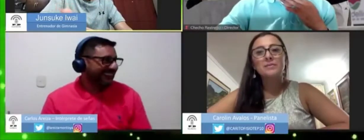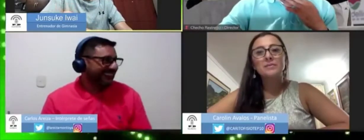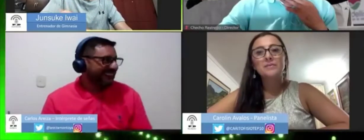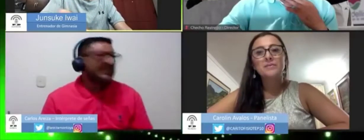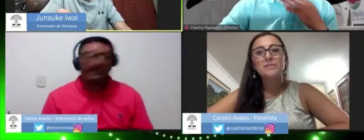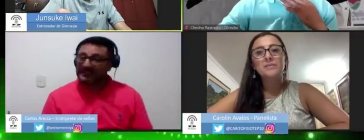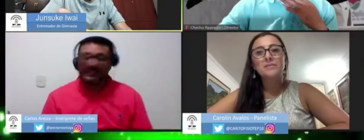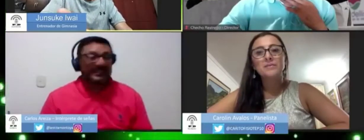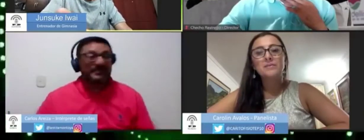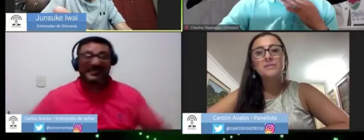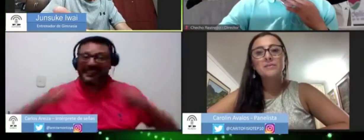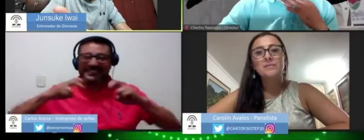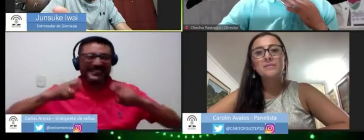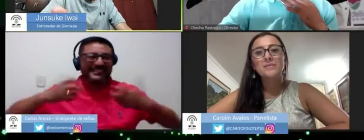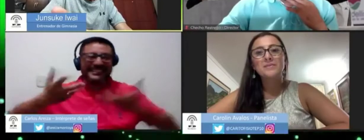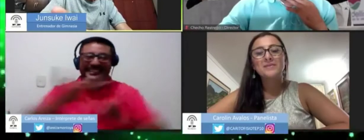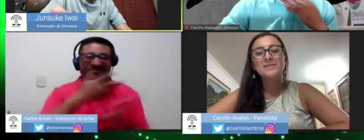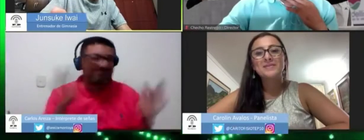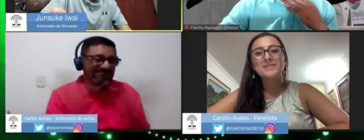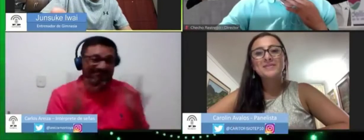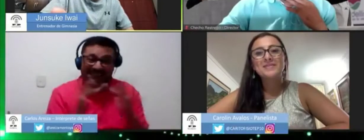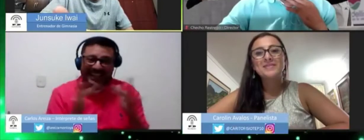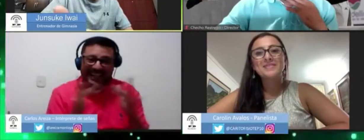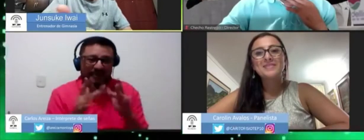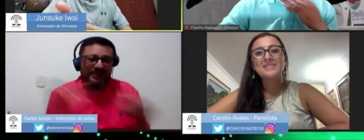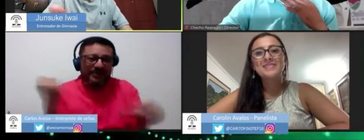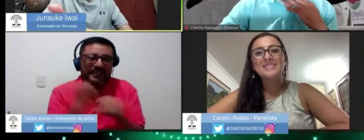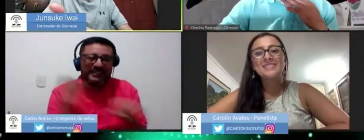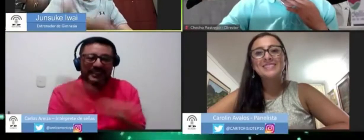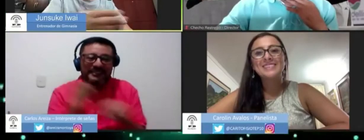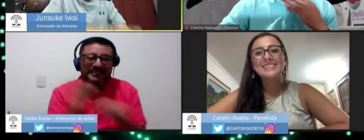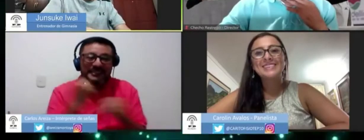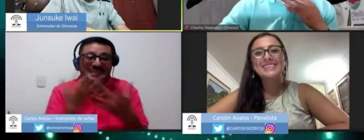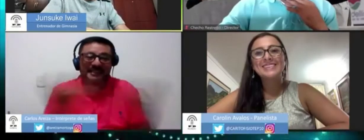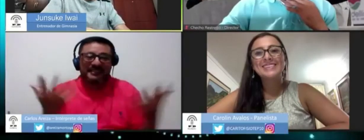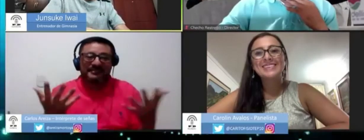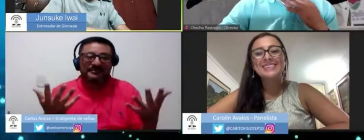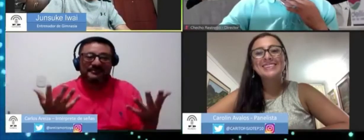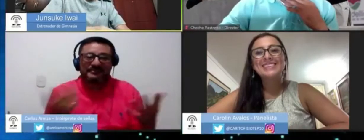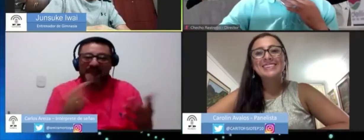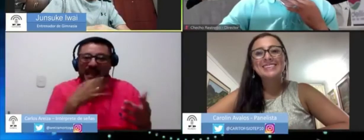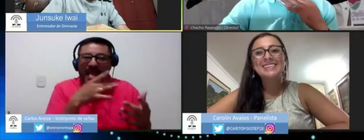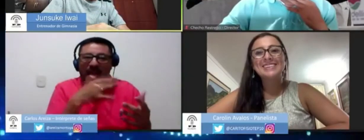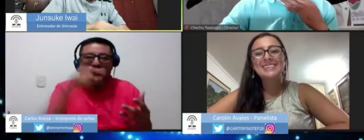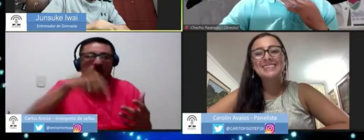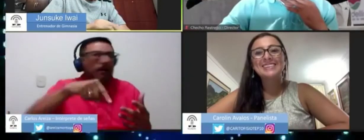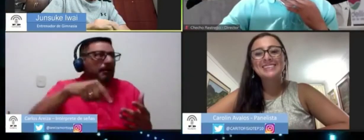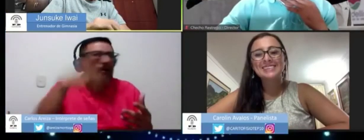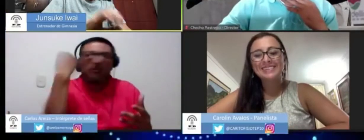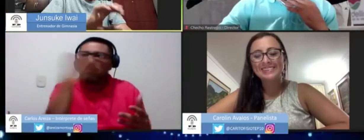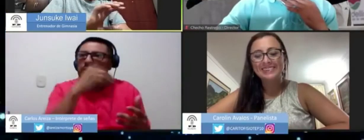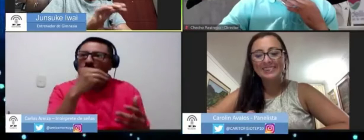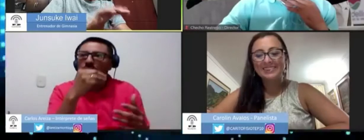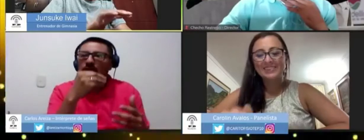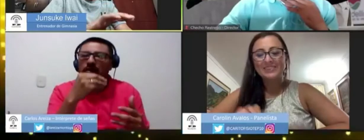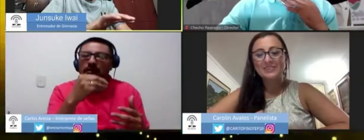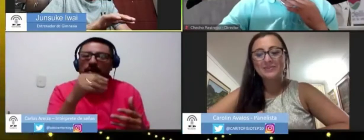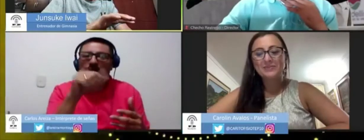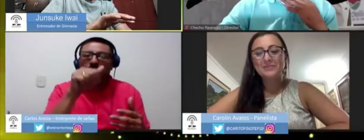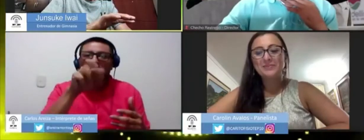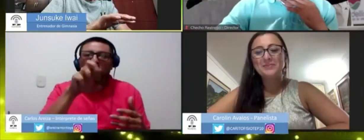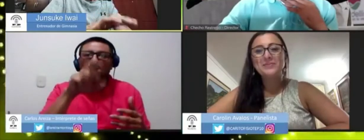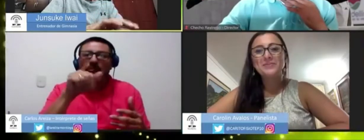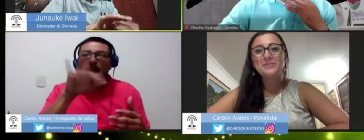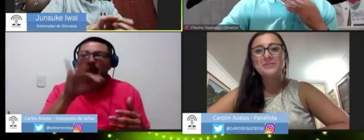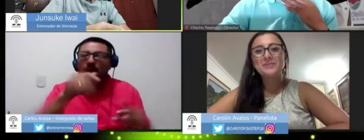colchoneta suficiente, aparte no tenía ni había aparato. ¿Sí? Pero bueno,